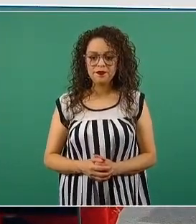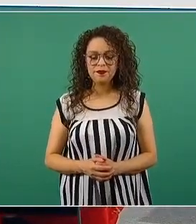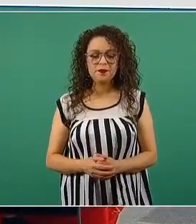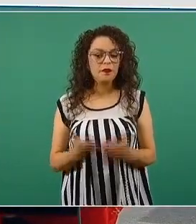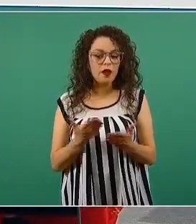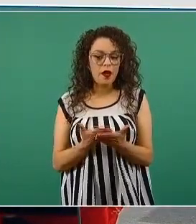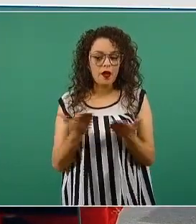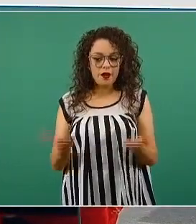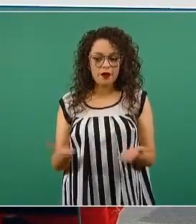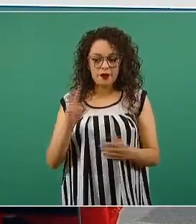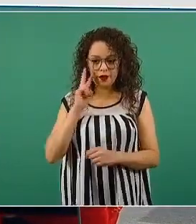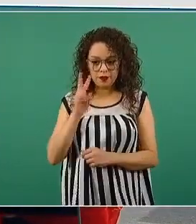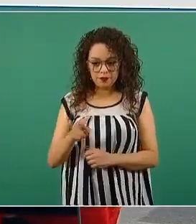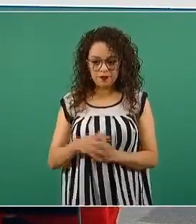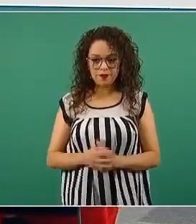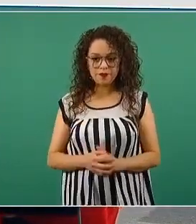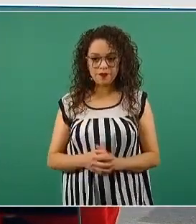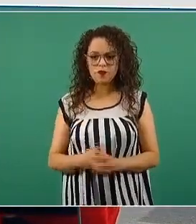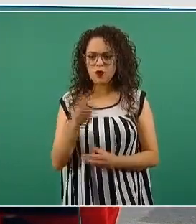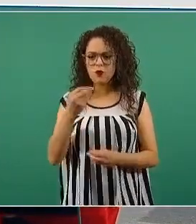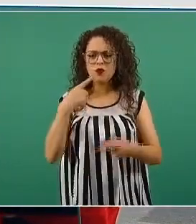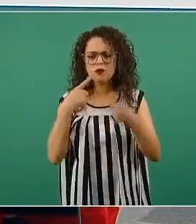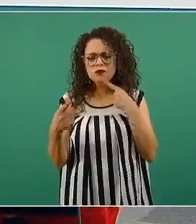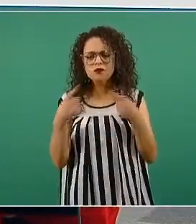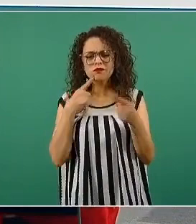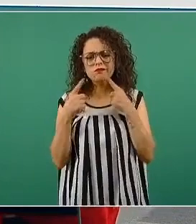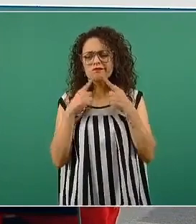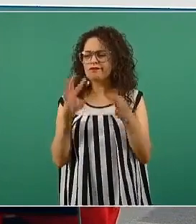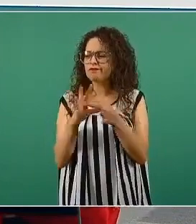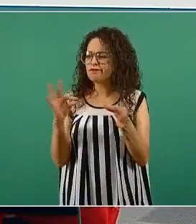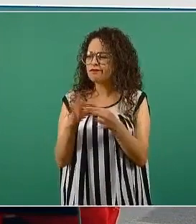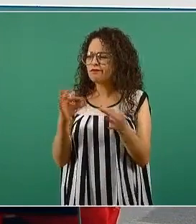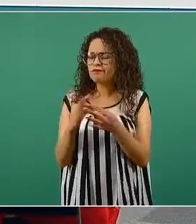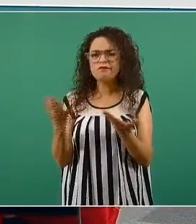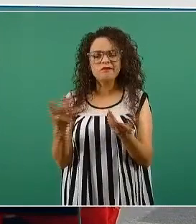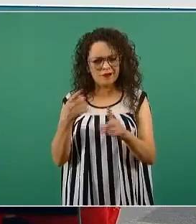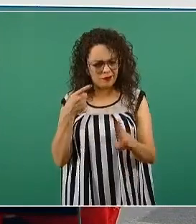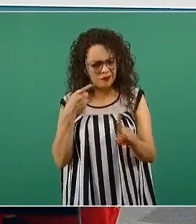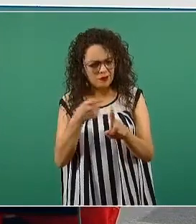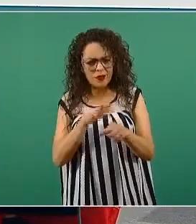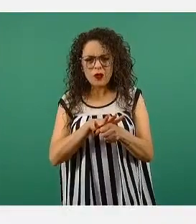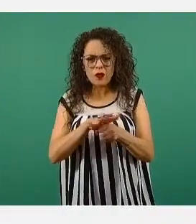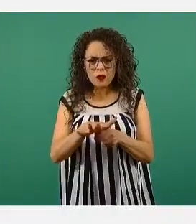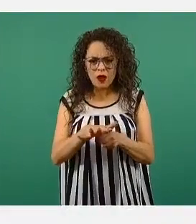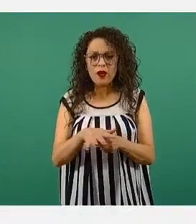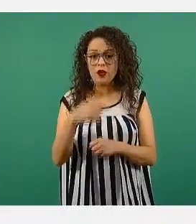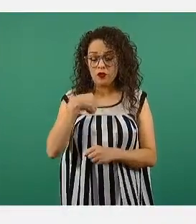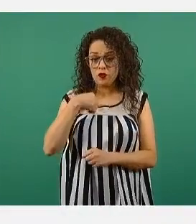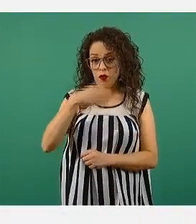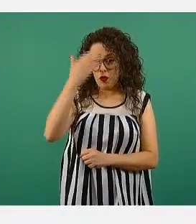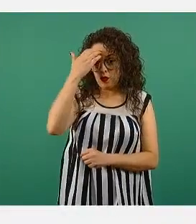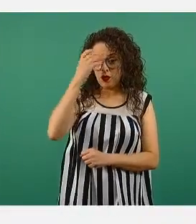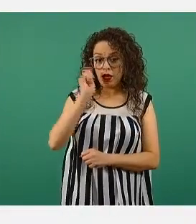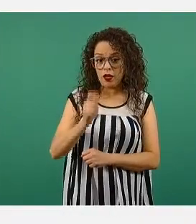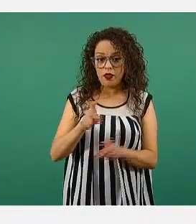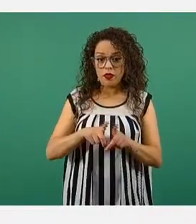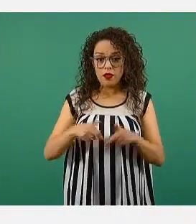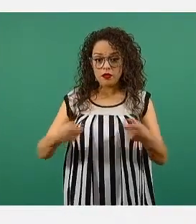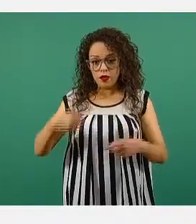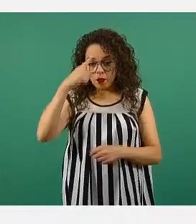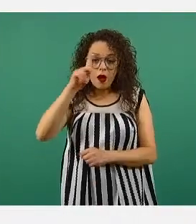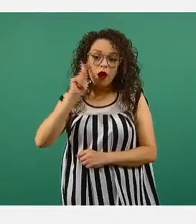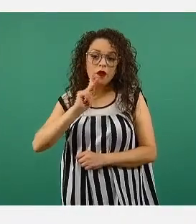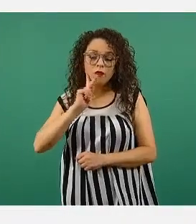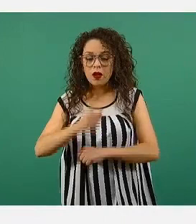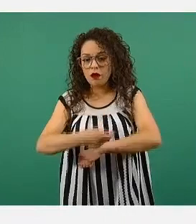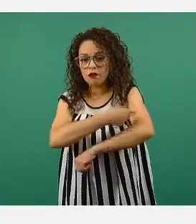Ahora, un factor que se discute mucho, y yo como que he trabajado en el desarrollo de ensayos clínicos de vacunas, es que